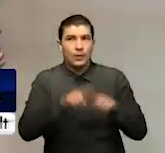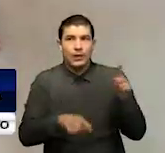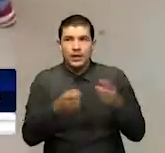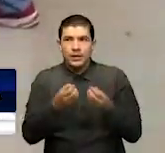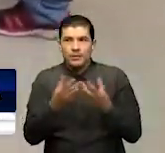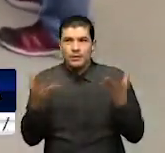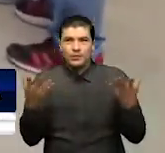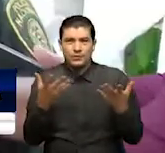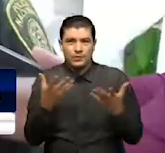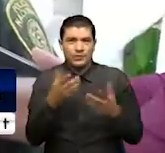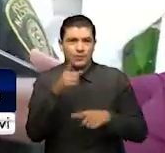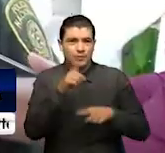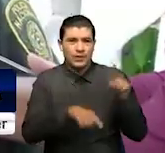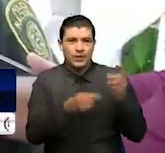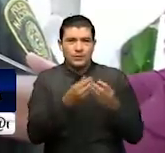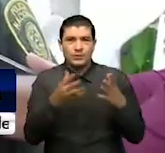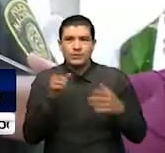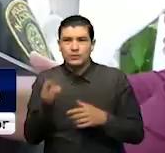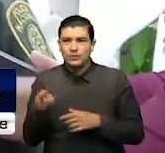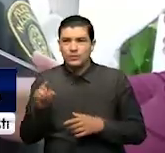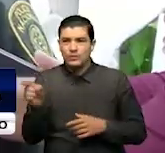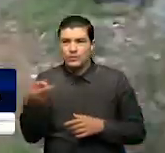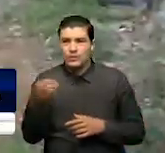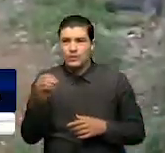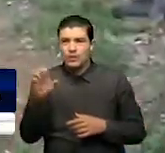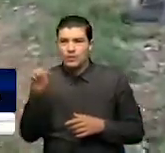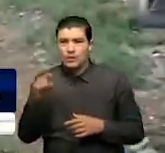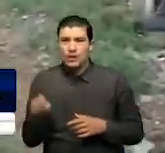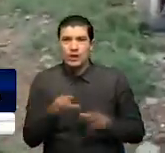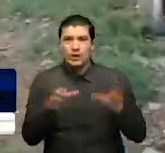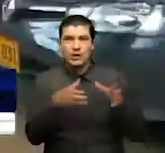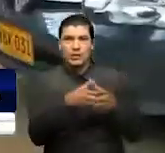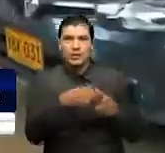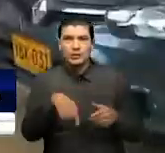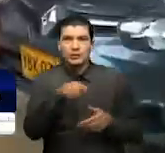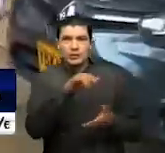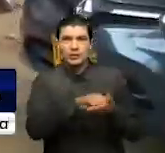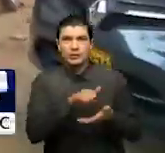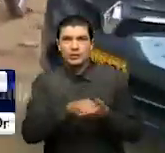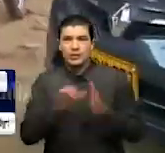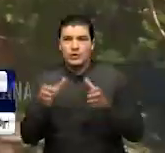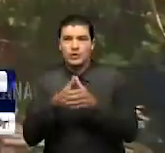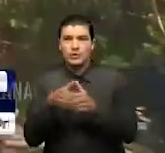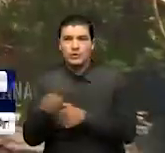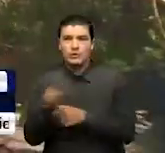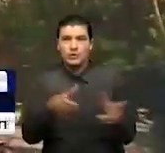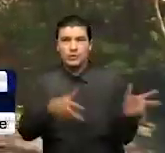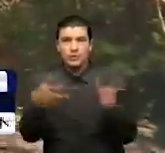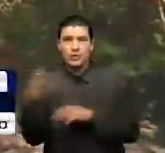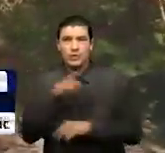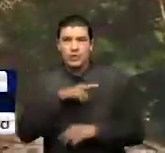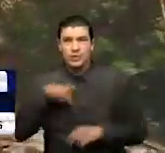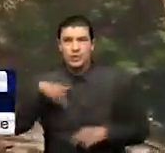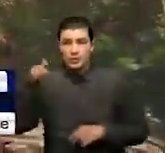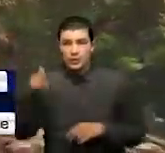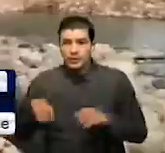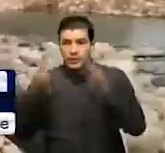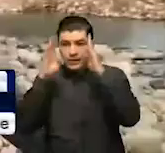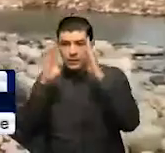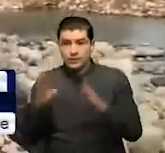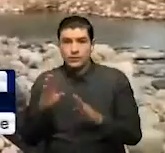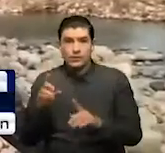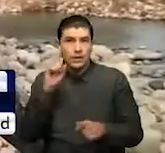por las luchas las cobras los goles los grupos que tenemos en las trochas los grupos en los puentes debemos estar atentos con el fin de